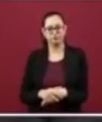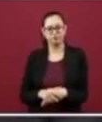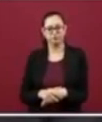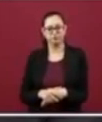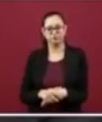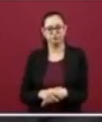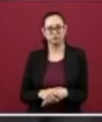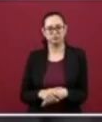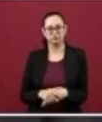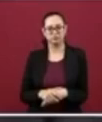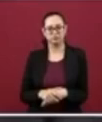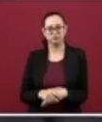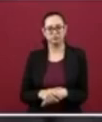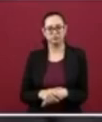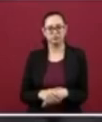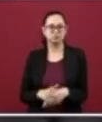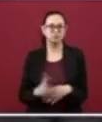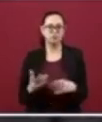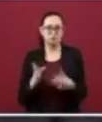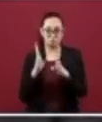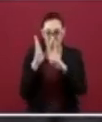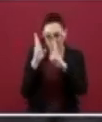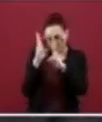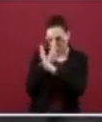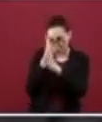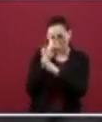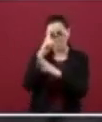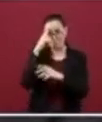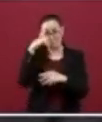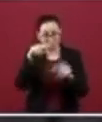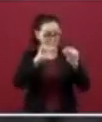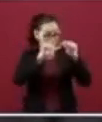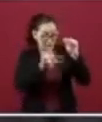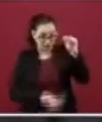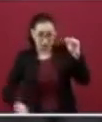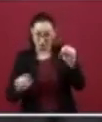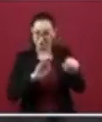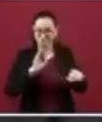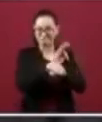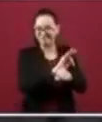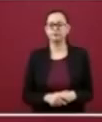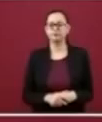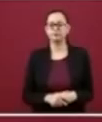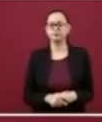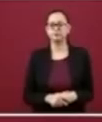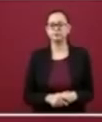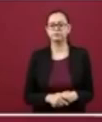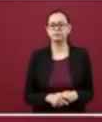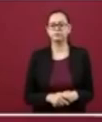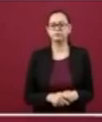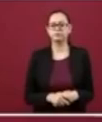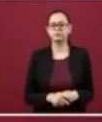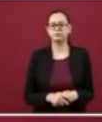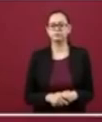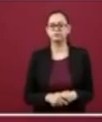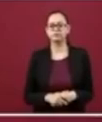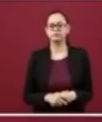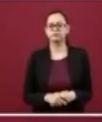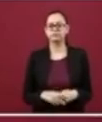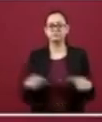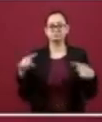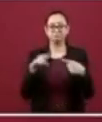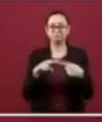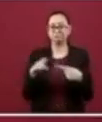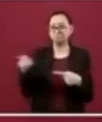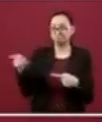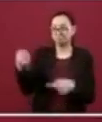Nación respecto a la impugnación por la aplicación de la Ley Federal de Remuneraciones de los Servidores Públicos. Lo de la decisión de la